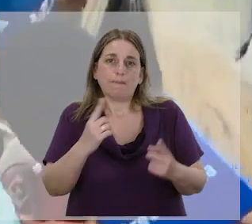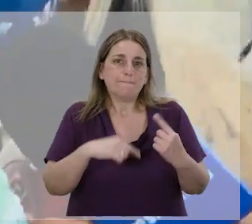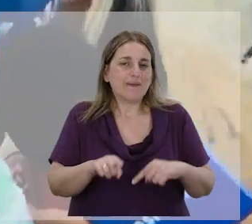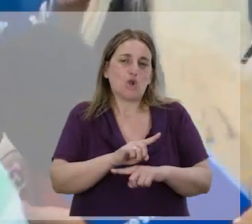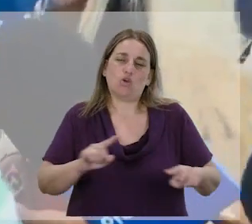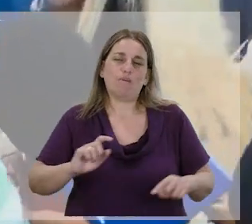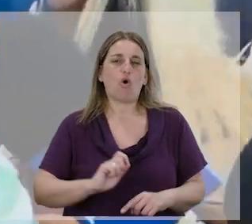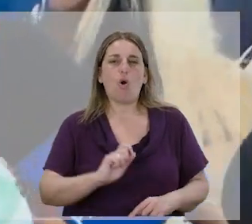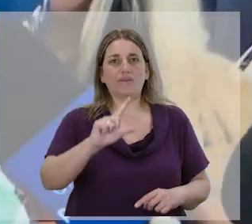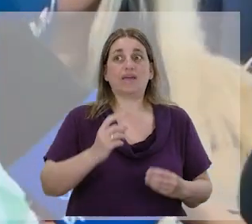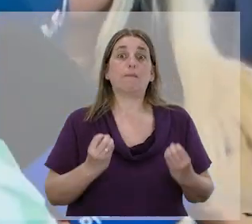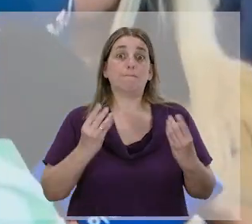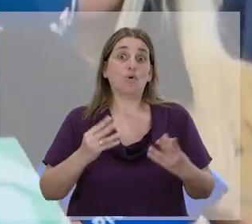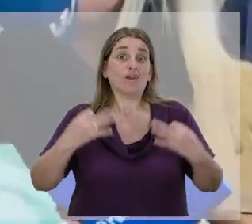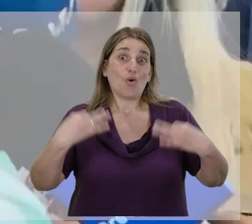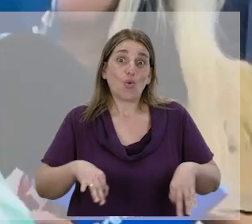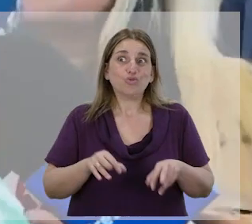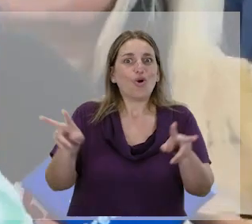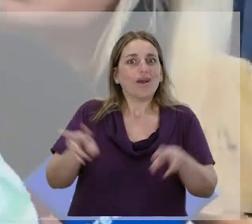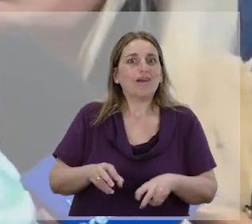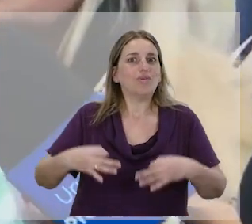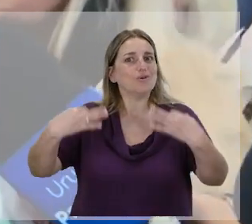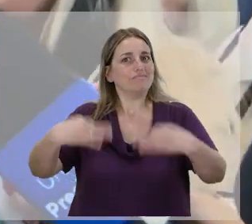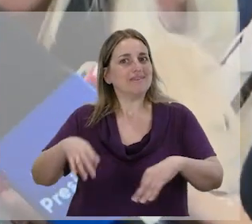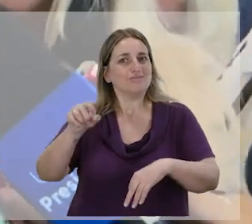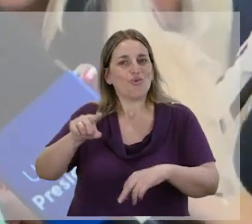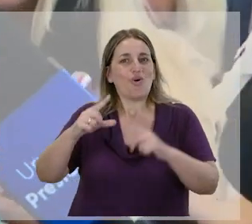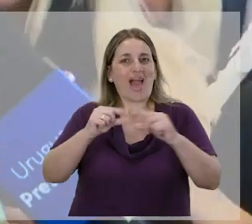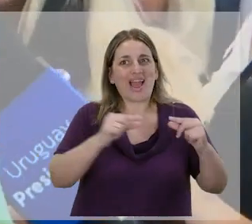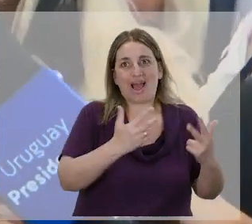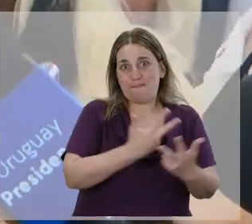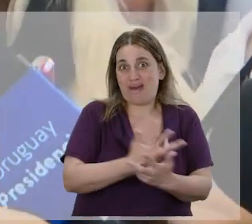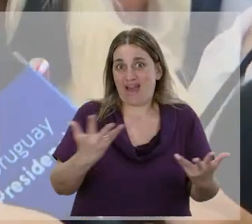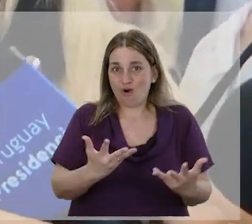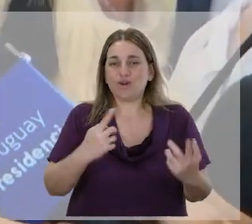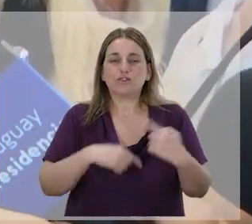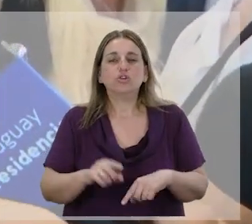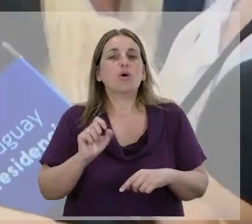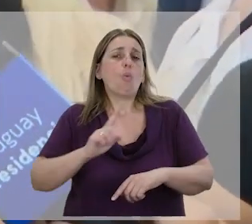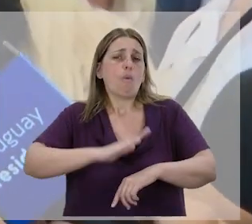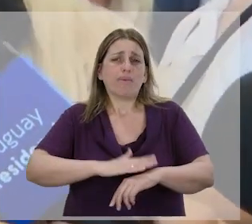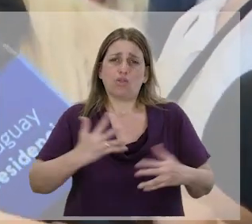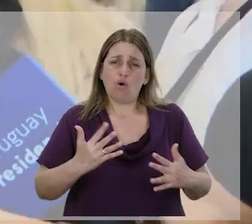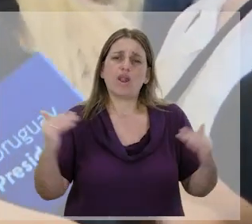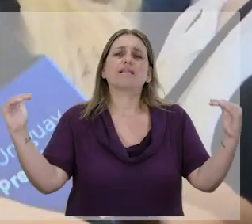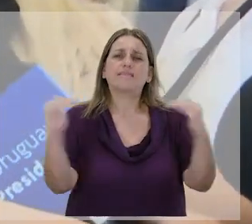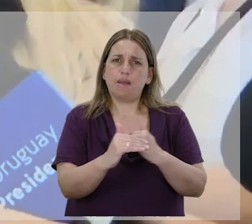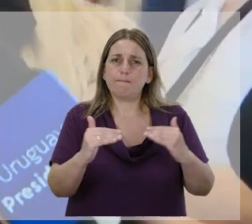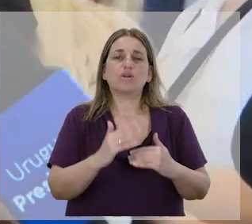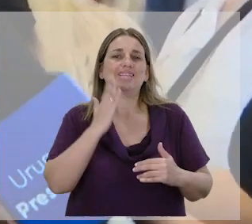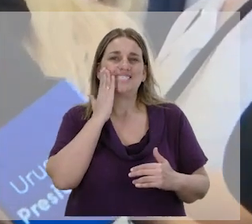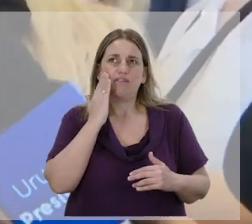razón es que no vamos a aumentar, por lo que le decía, de las ganancias extraordinarias de ANCAP. En un momento,